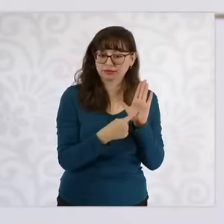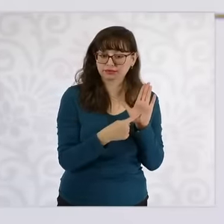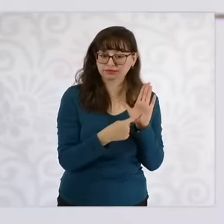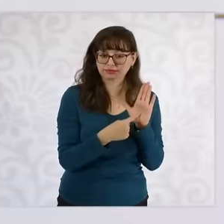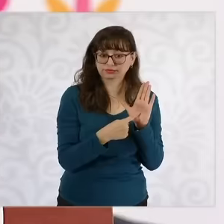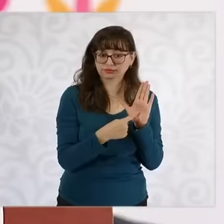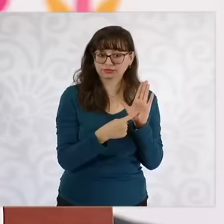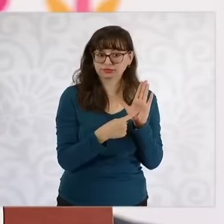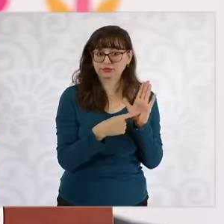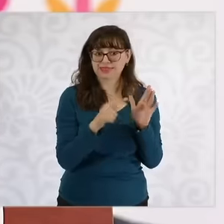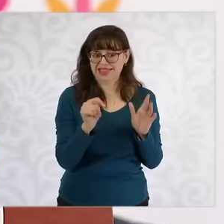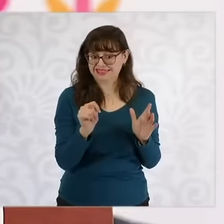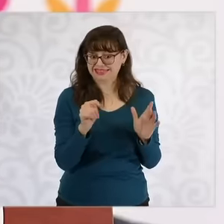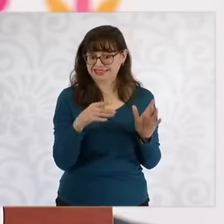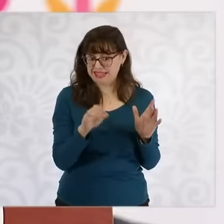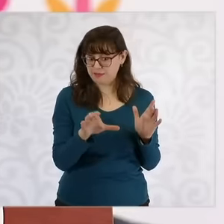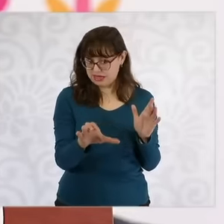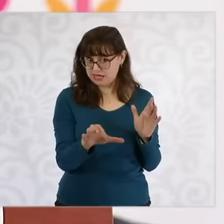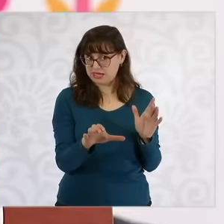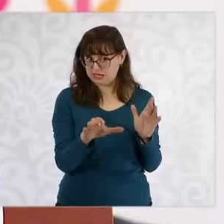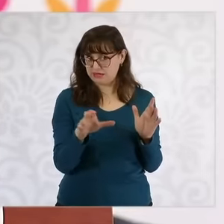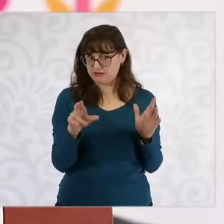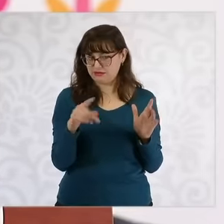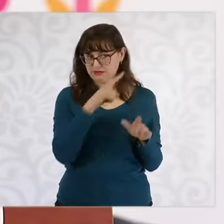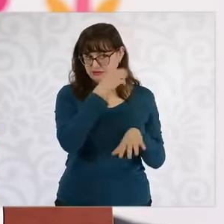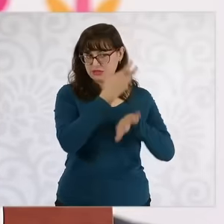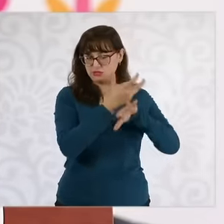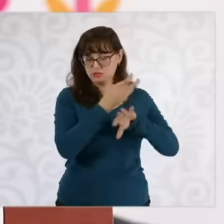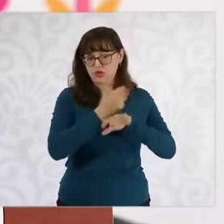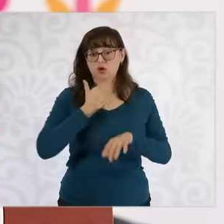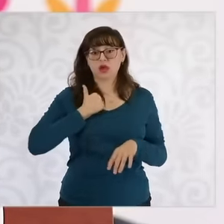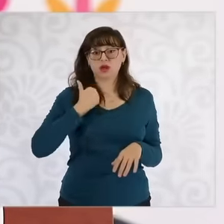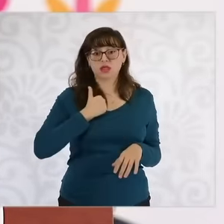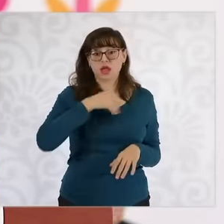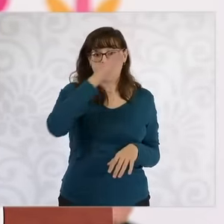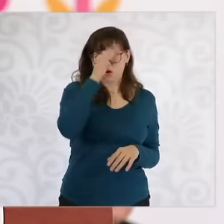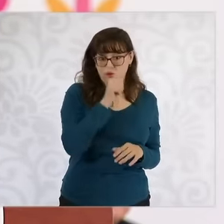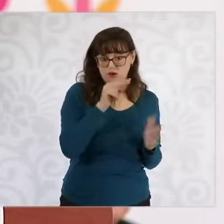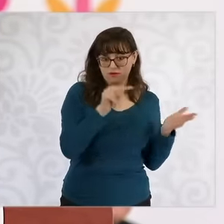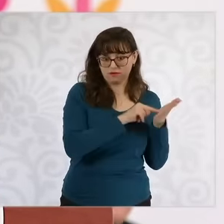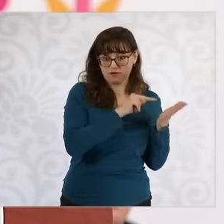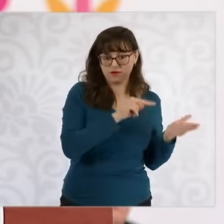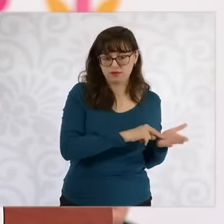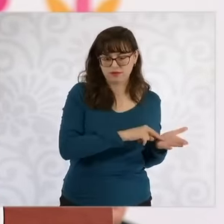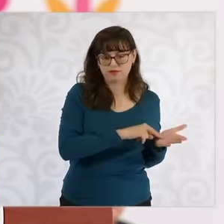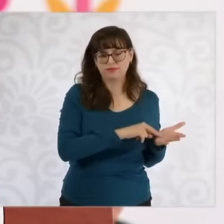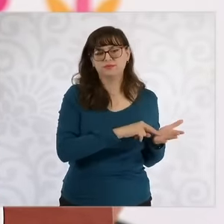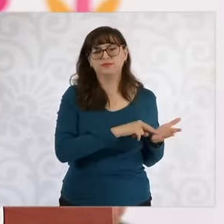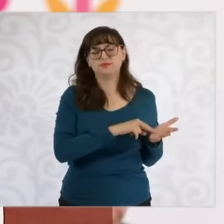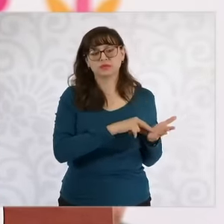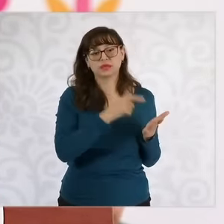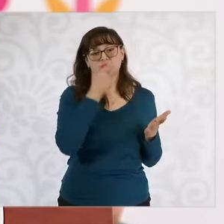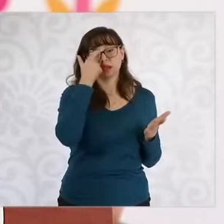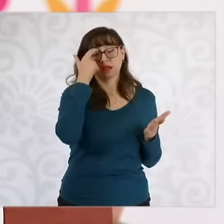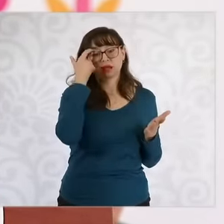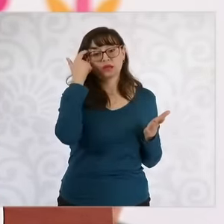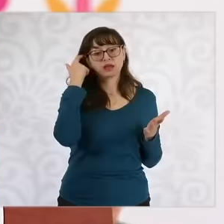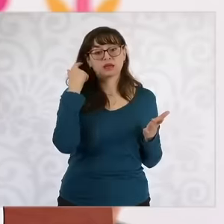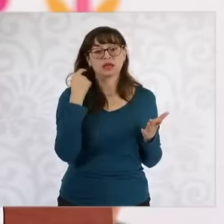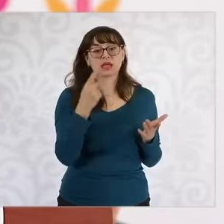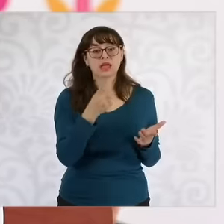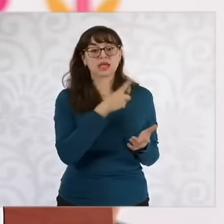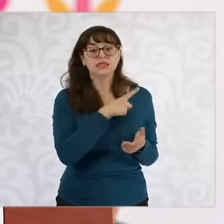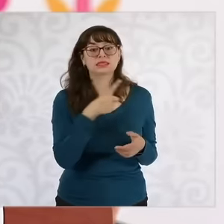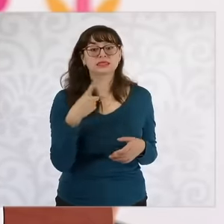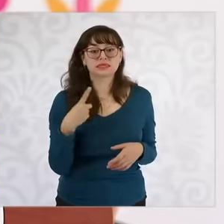por el tema del tratado y particularmente, que quede el tema de organismo con